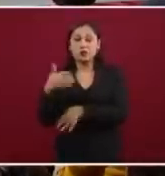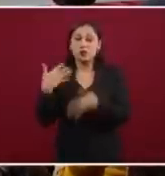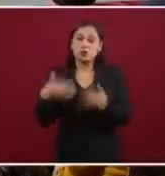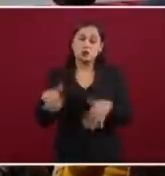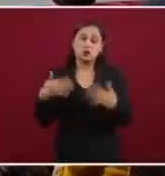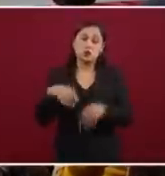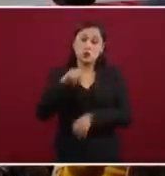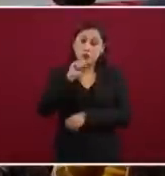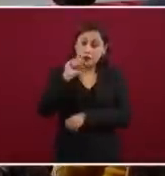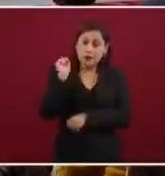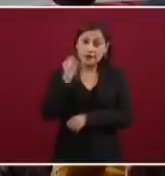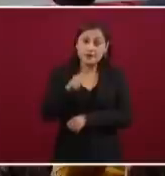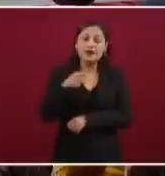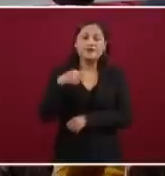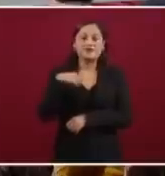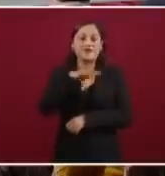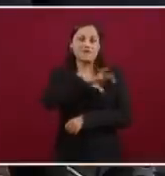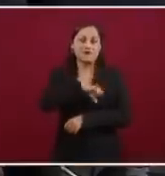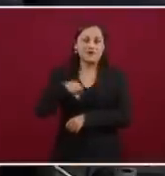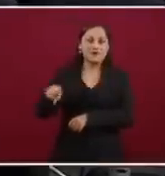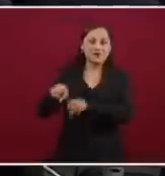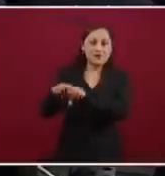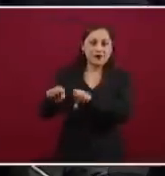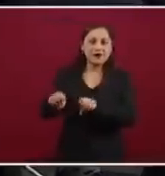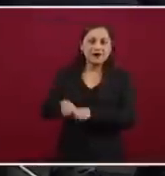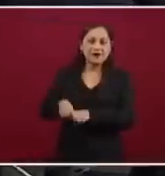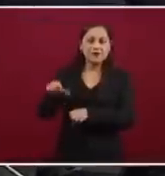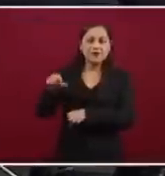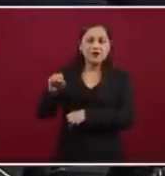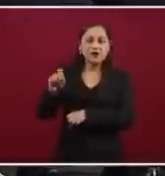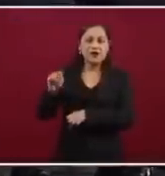¿por qué le voy al Astro? Porque